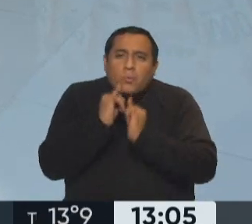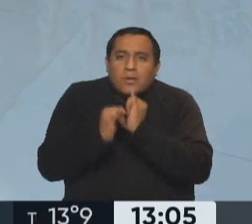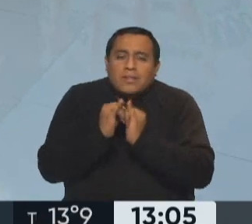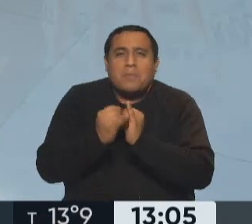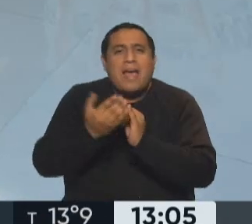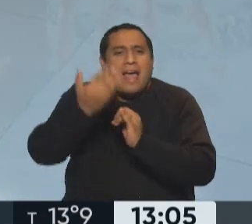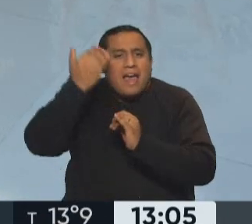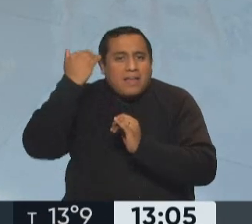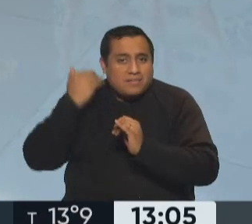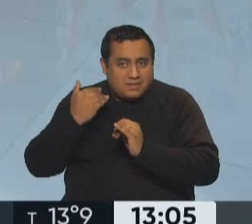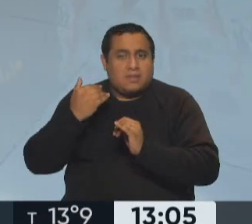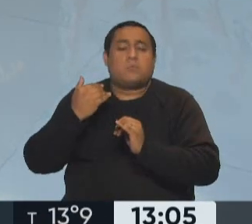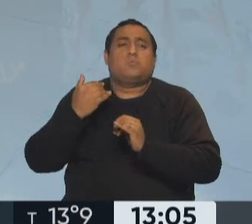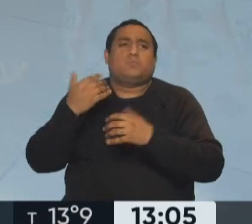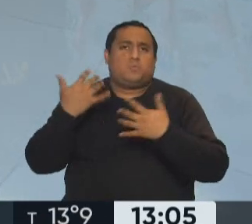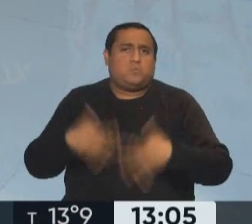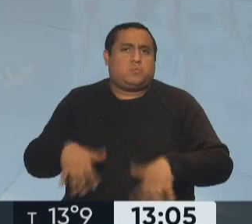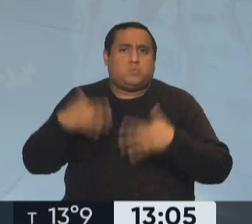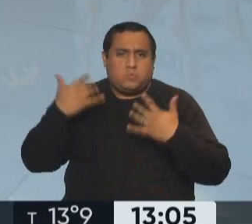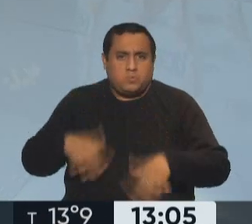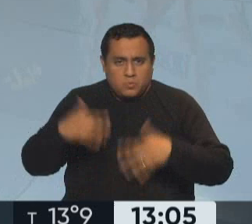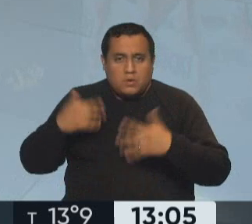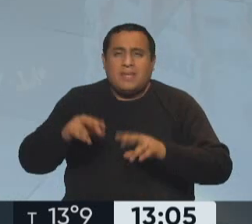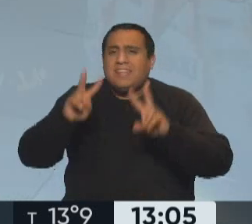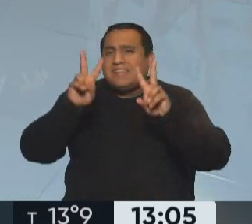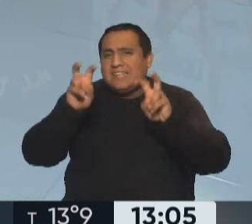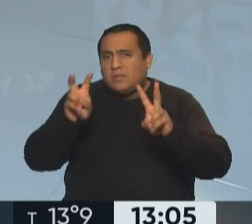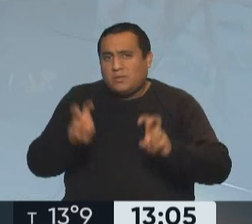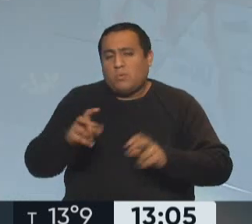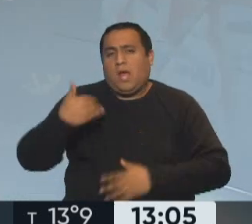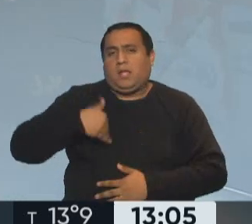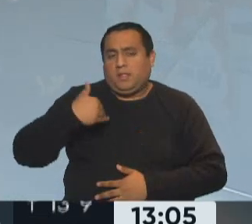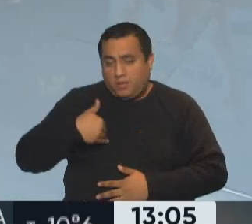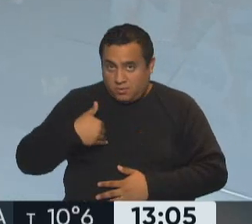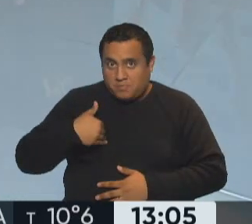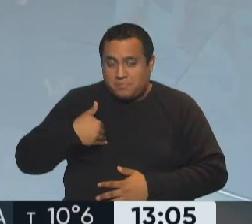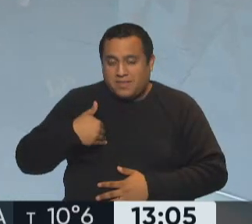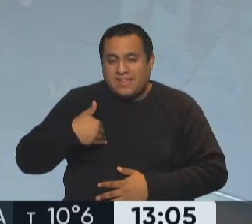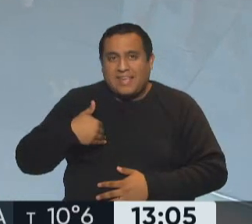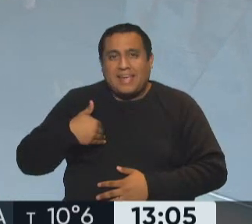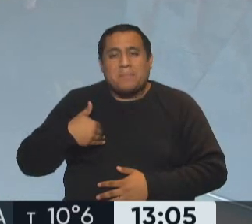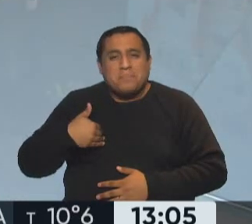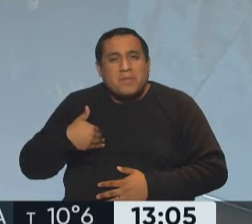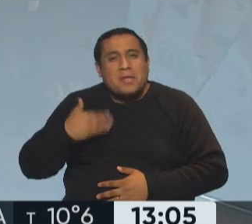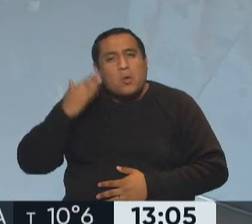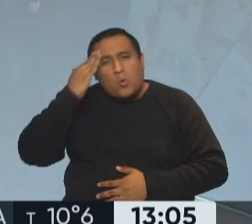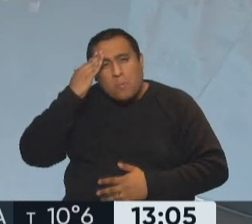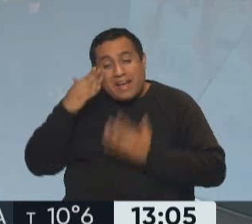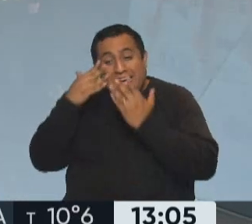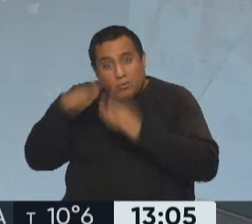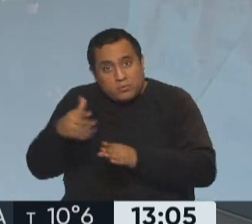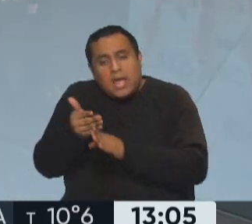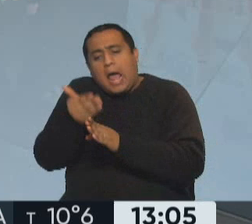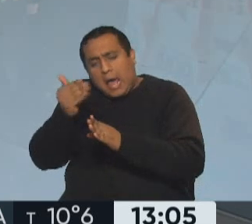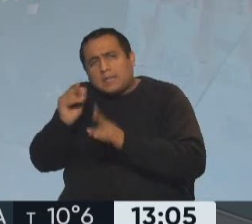una corrida contra los títulos argentinos previo a la renuncia del exministro, y luego de la